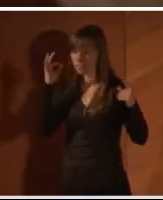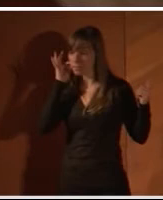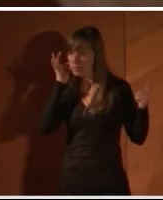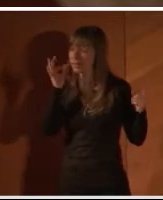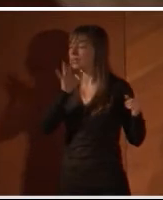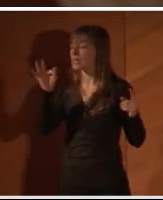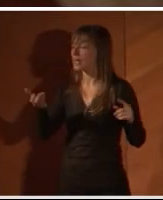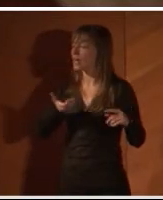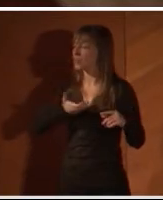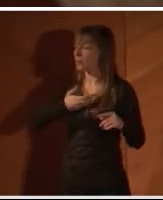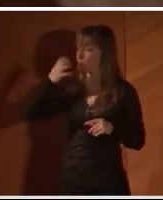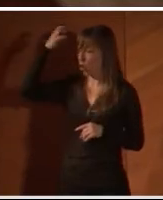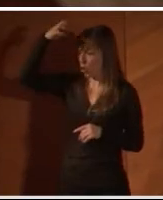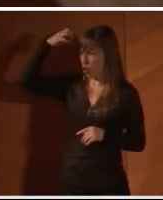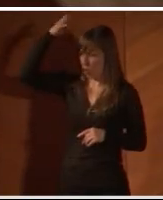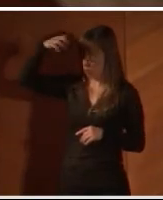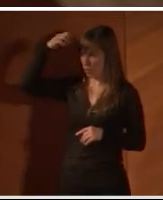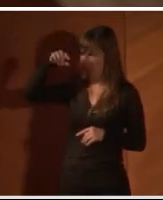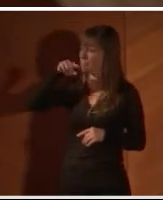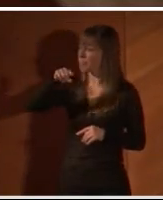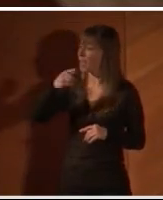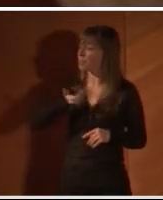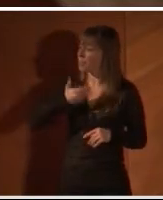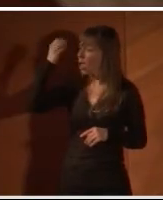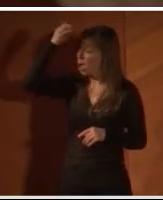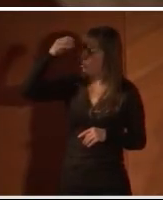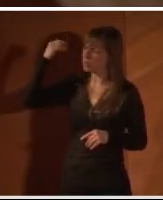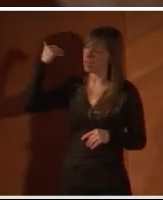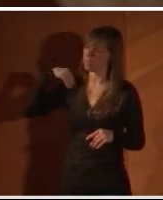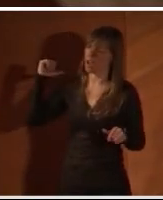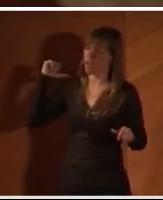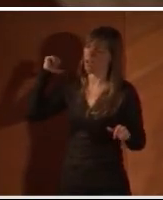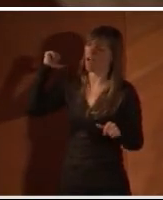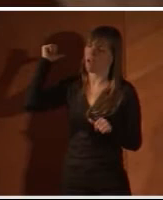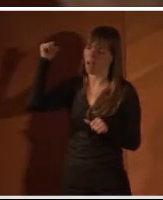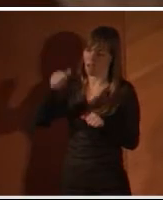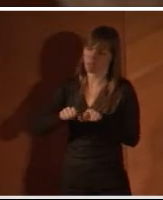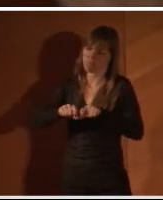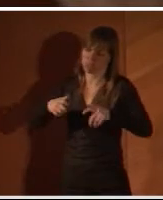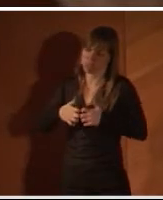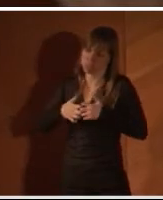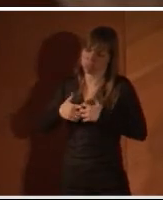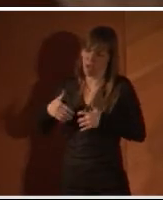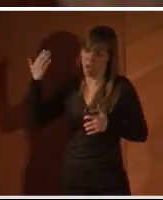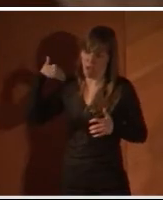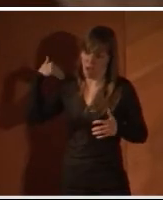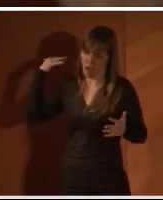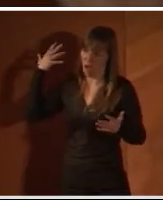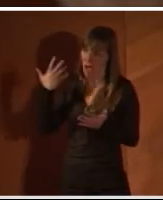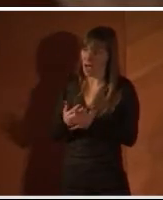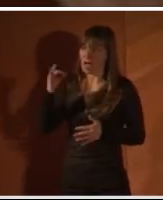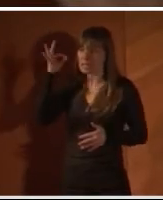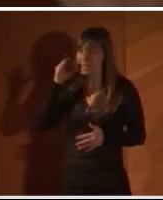de A Coruña. Ellos llevan tiempo con el portal en marcha. Claudia